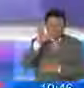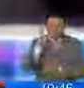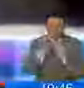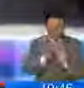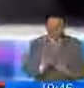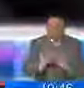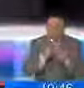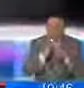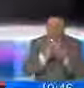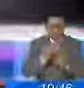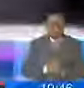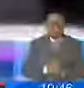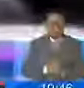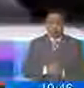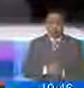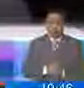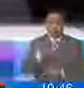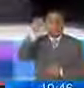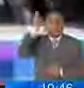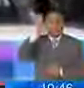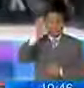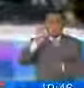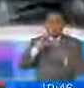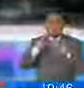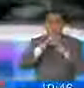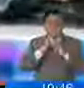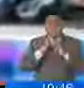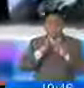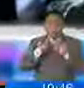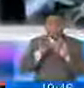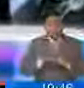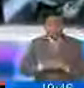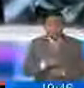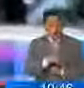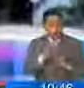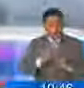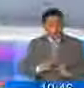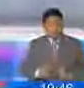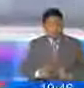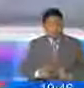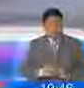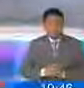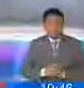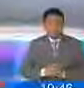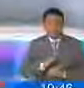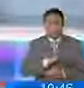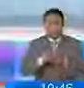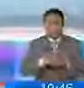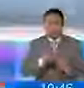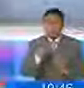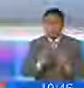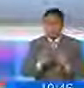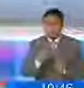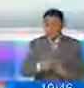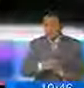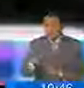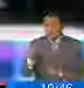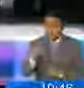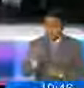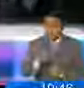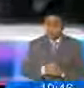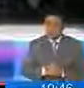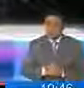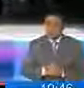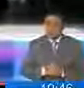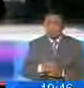Bendice nuestro hogar, bendice nuestra familia, dale la salud, a todas las personas que lo necesitan. Pasada